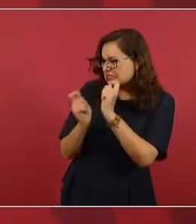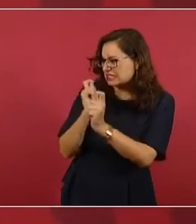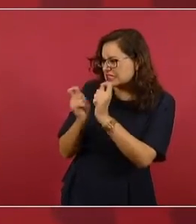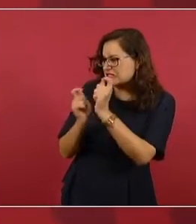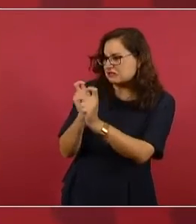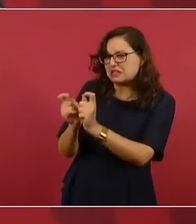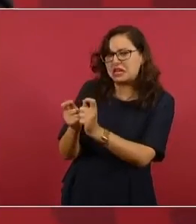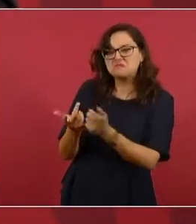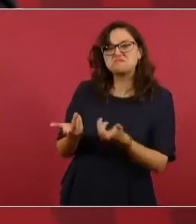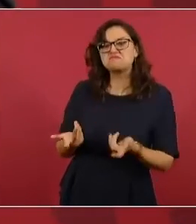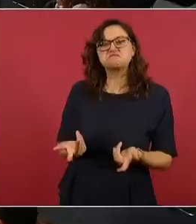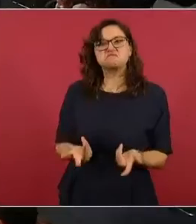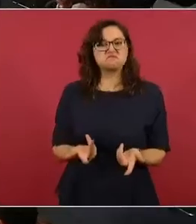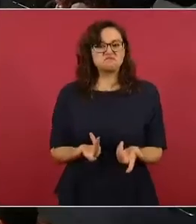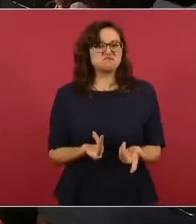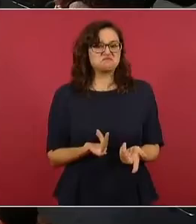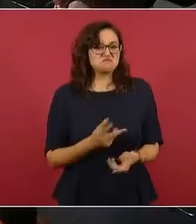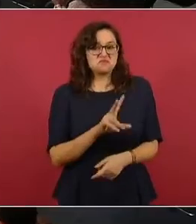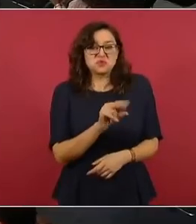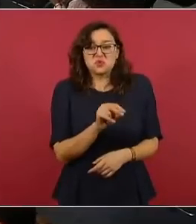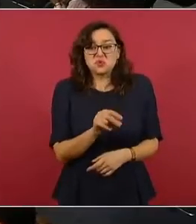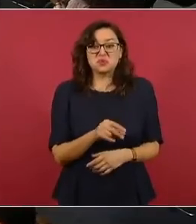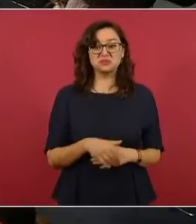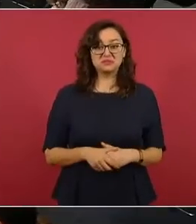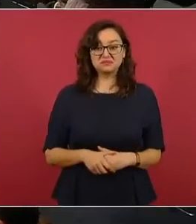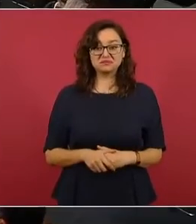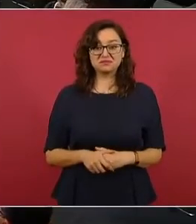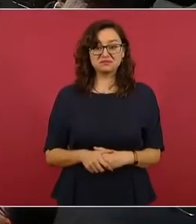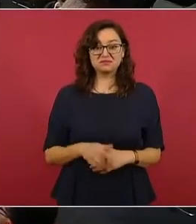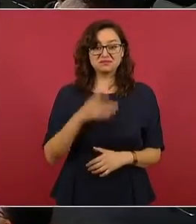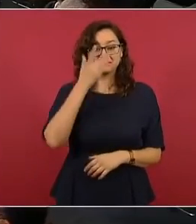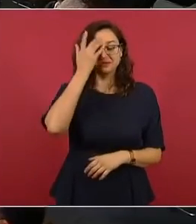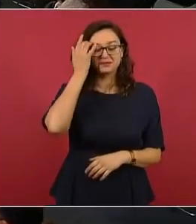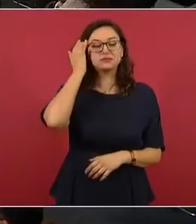es la caricatura. ¿Por qué no la pones?